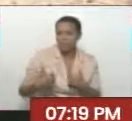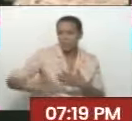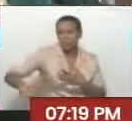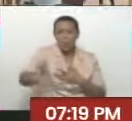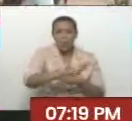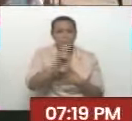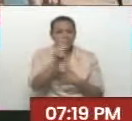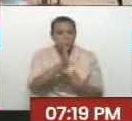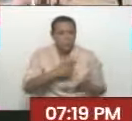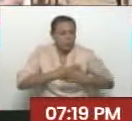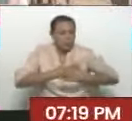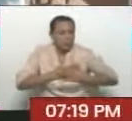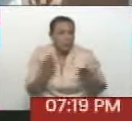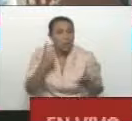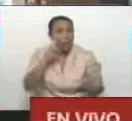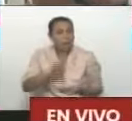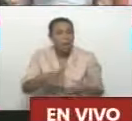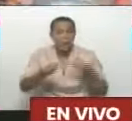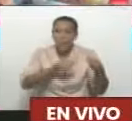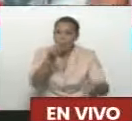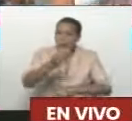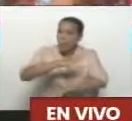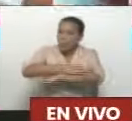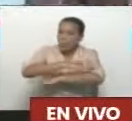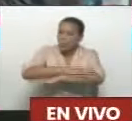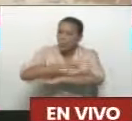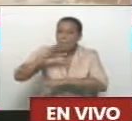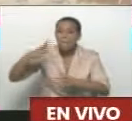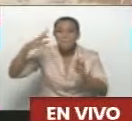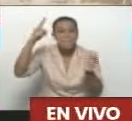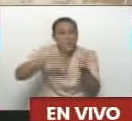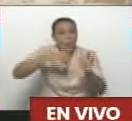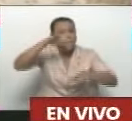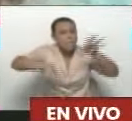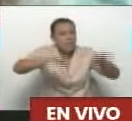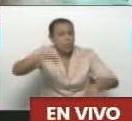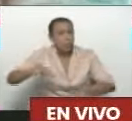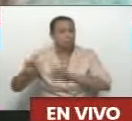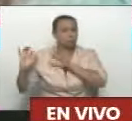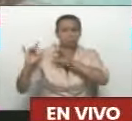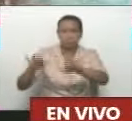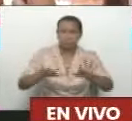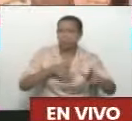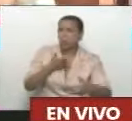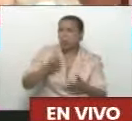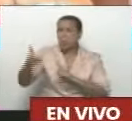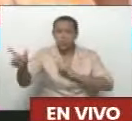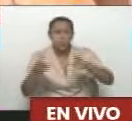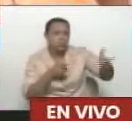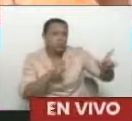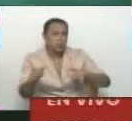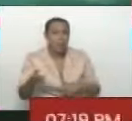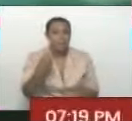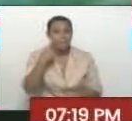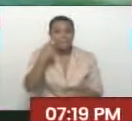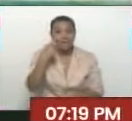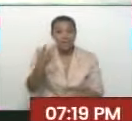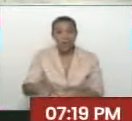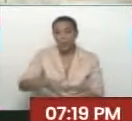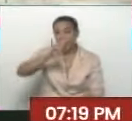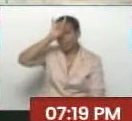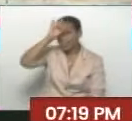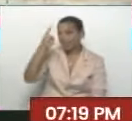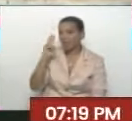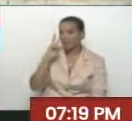Venezuela que lo vemos reflejado en los millones de personas que se movilizaron durante estos días mira de asueto el diablo como para te está disfrutar viendo, en familia.